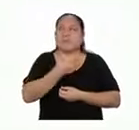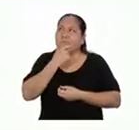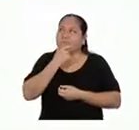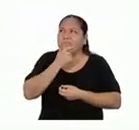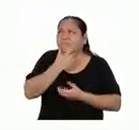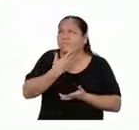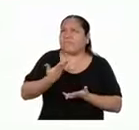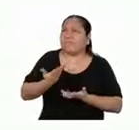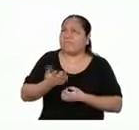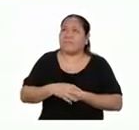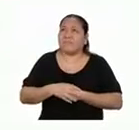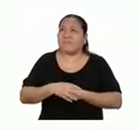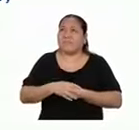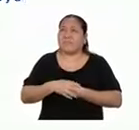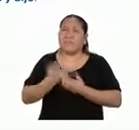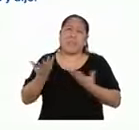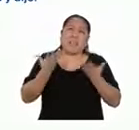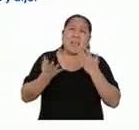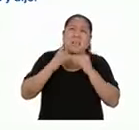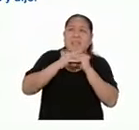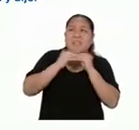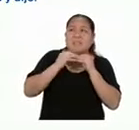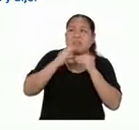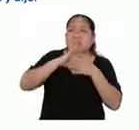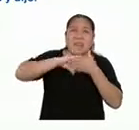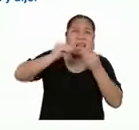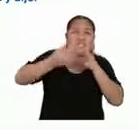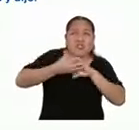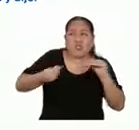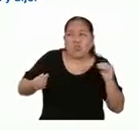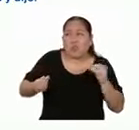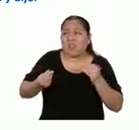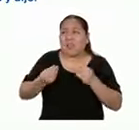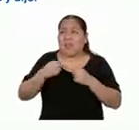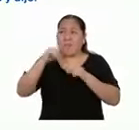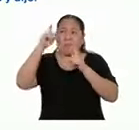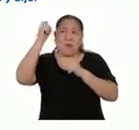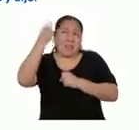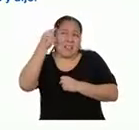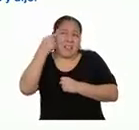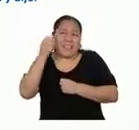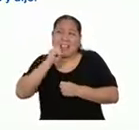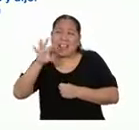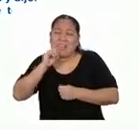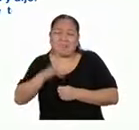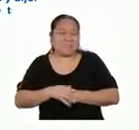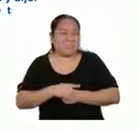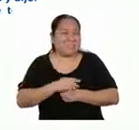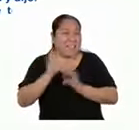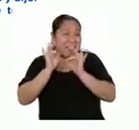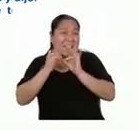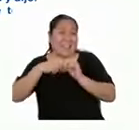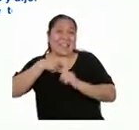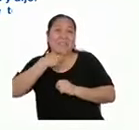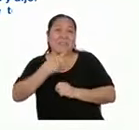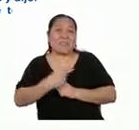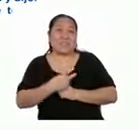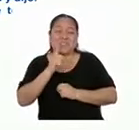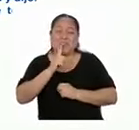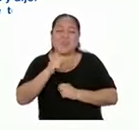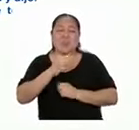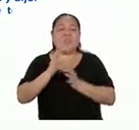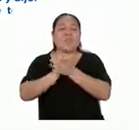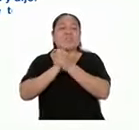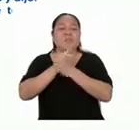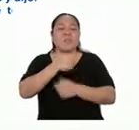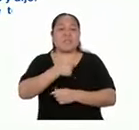de dar respuesta desde la perspectiva histórica, política, etc. Y la intérprete se rió y dijo: lo que pasa es que los compañeros chinos